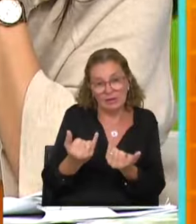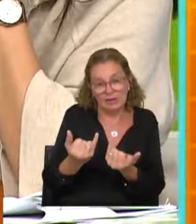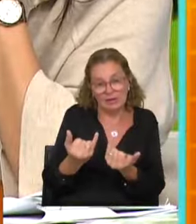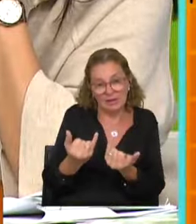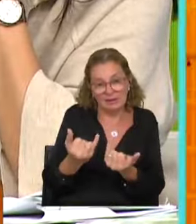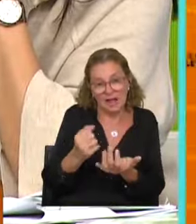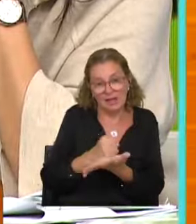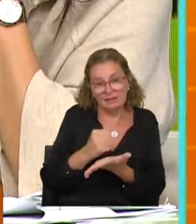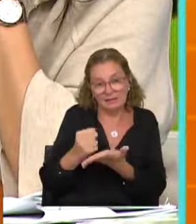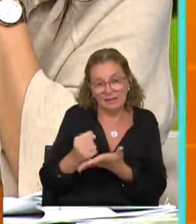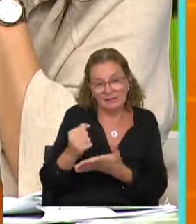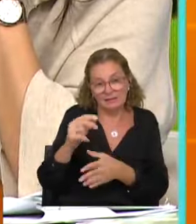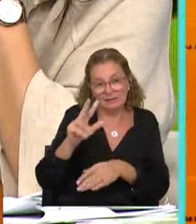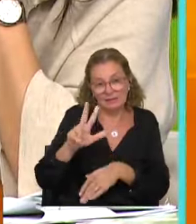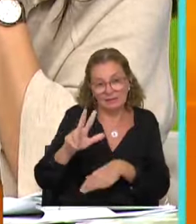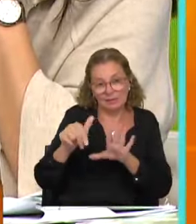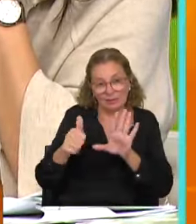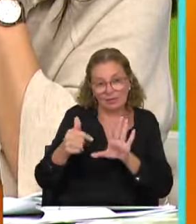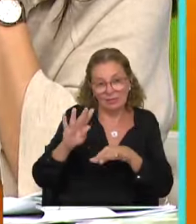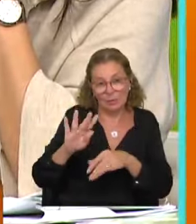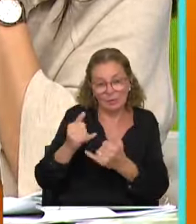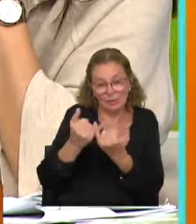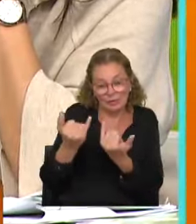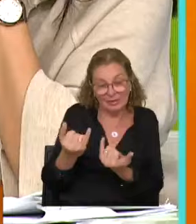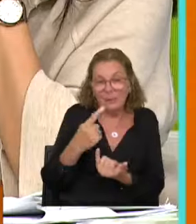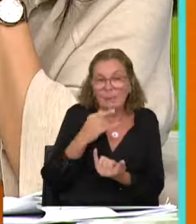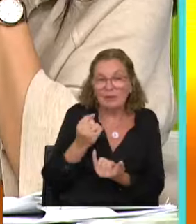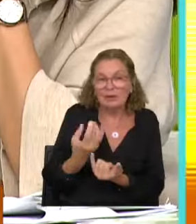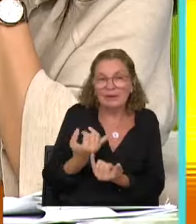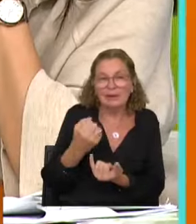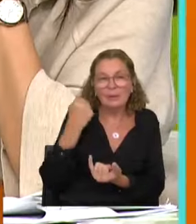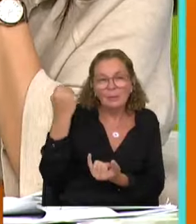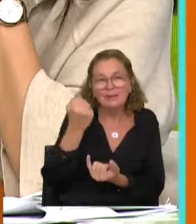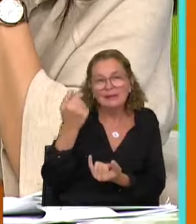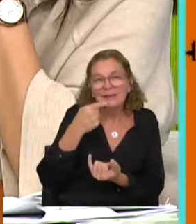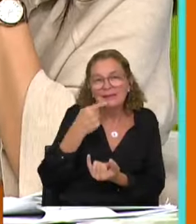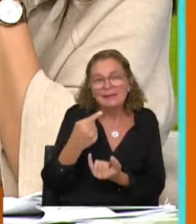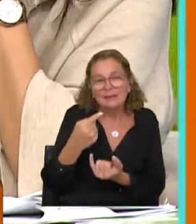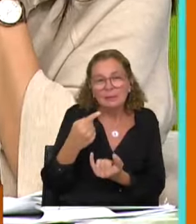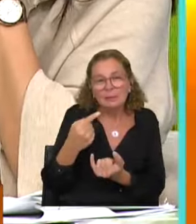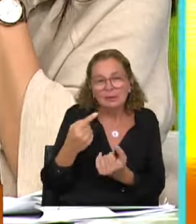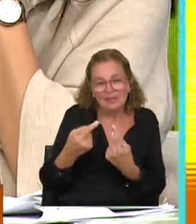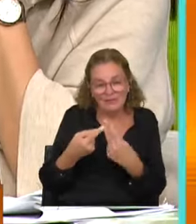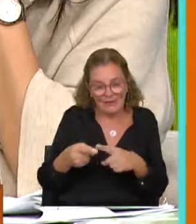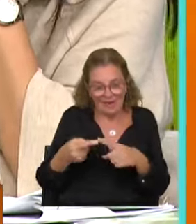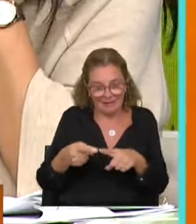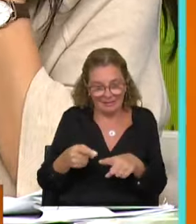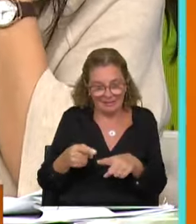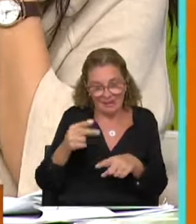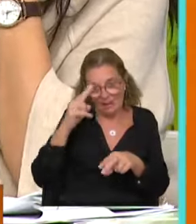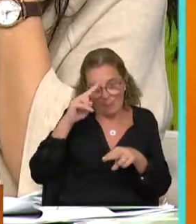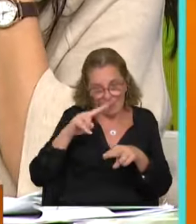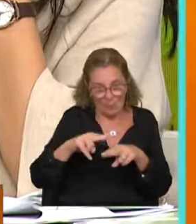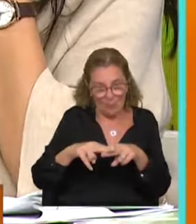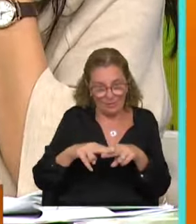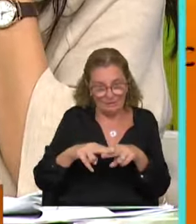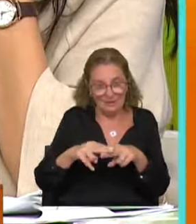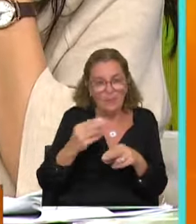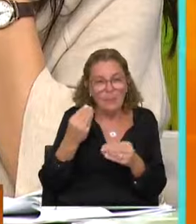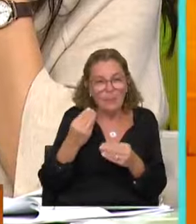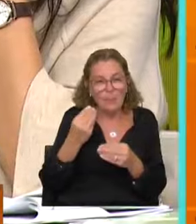28 Días a 364 días Por qué es importante eso porque las causas que determinan la mortalidad en esos dos